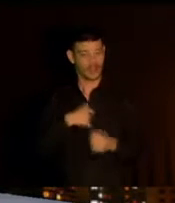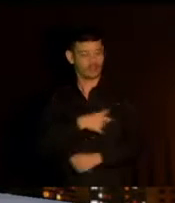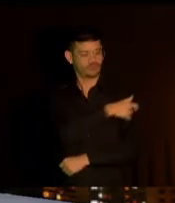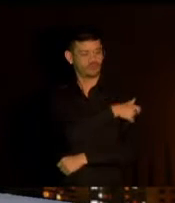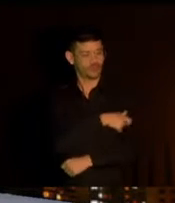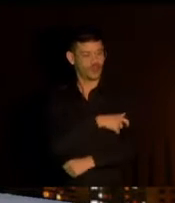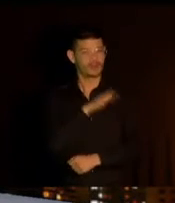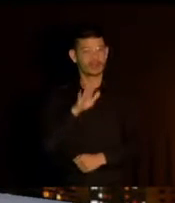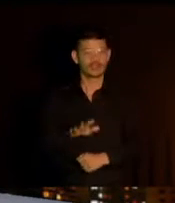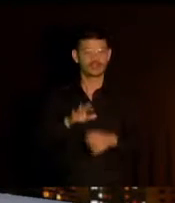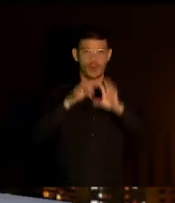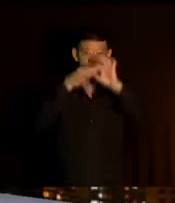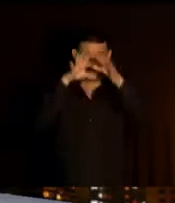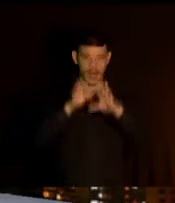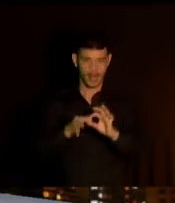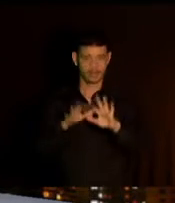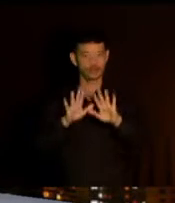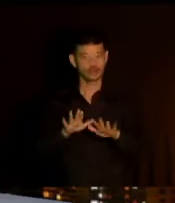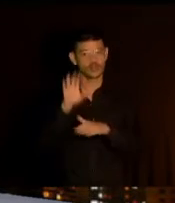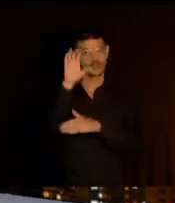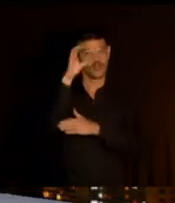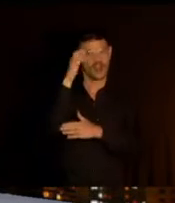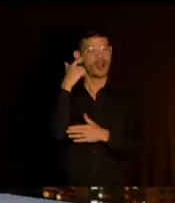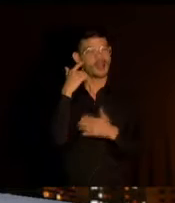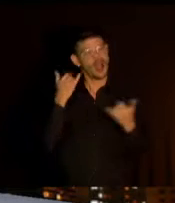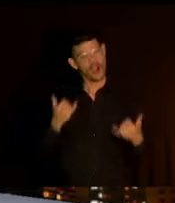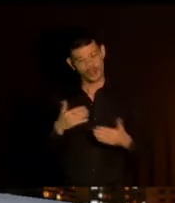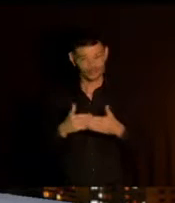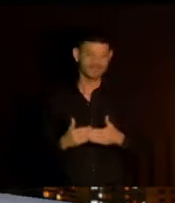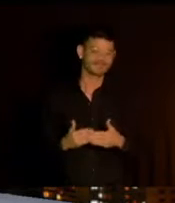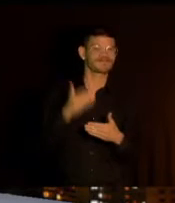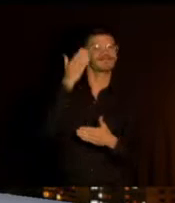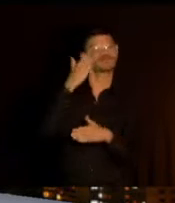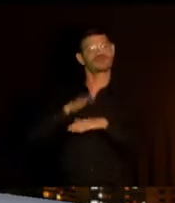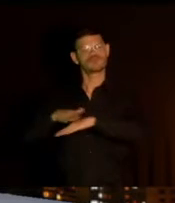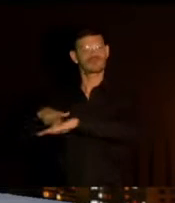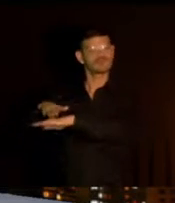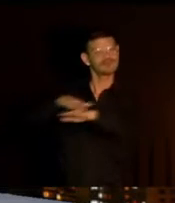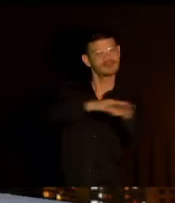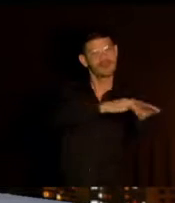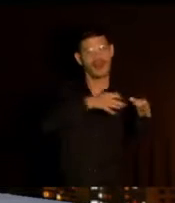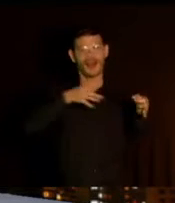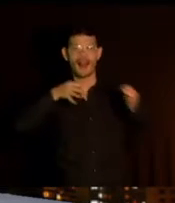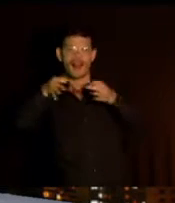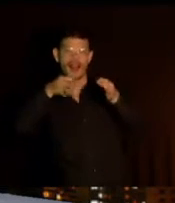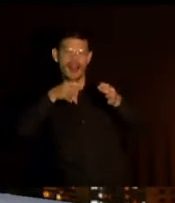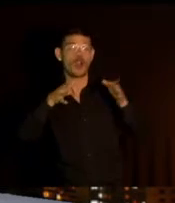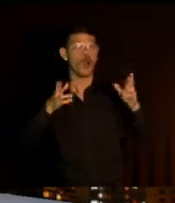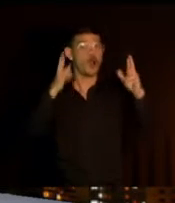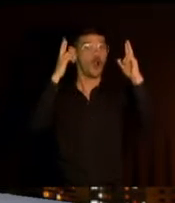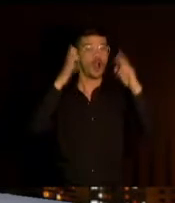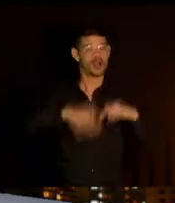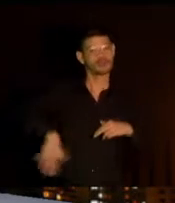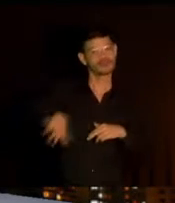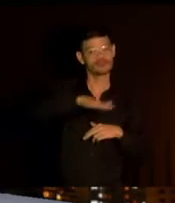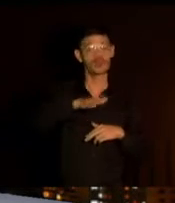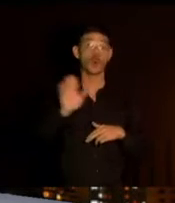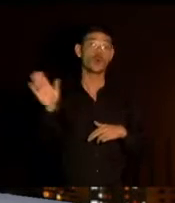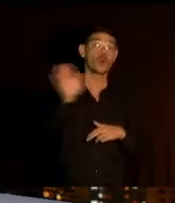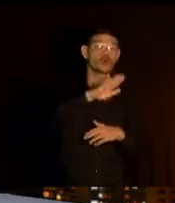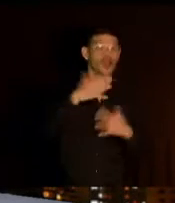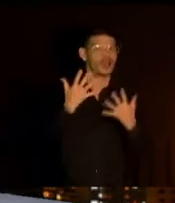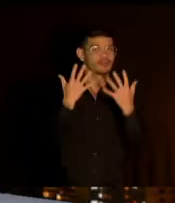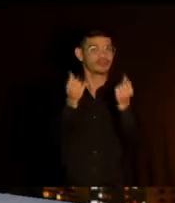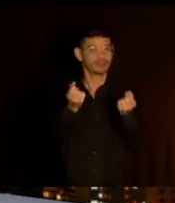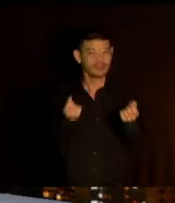iniciar a encontrar la manera de que ustedes entiendan de qué se trata este proyecto de ley que ya está o ha